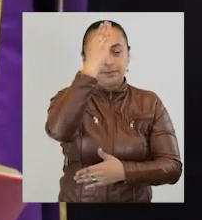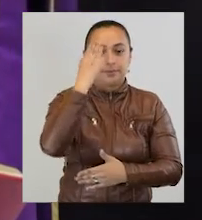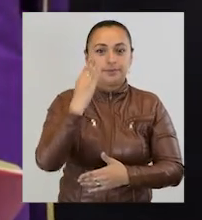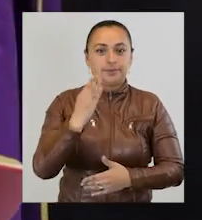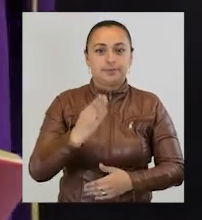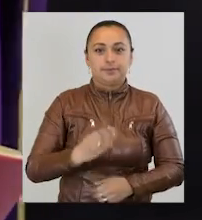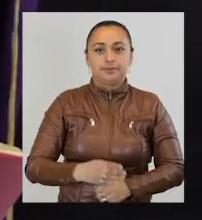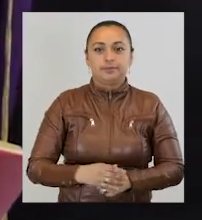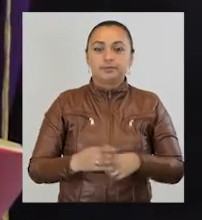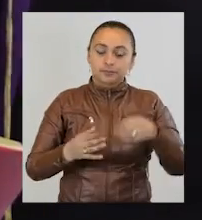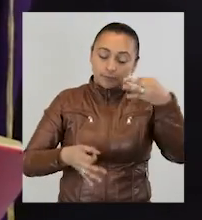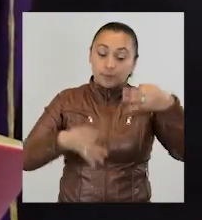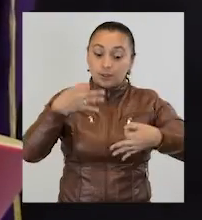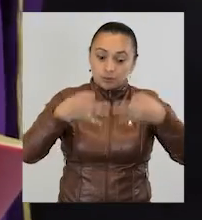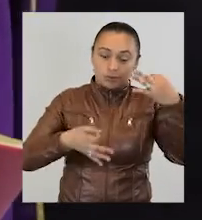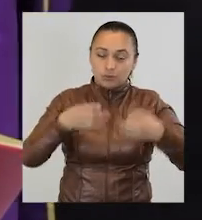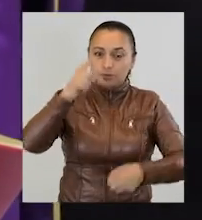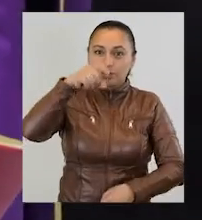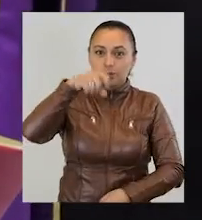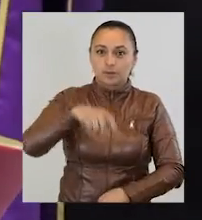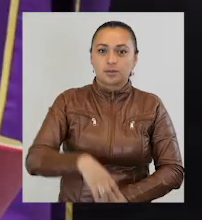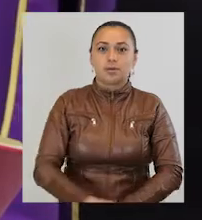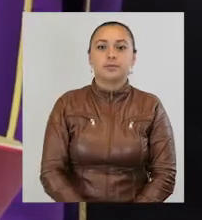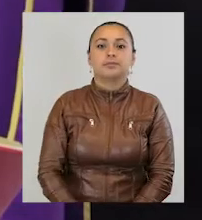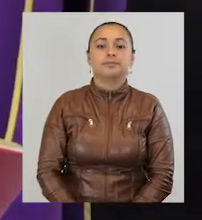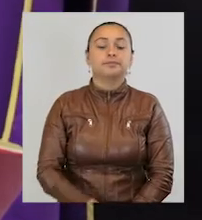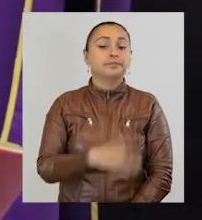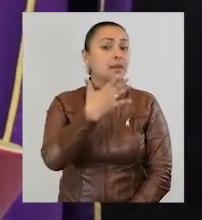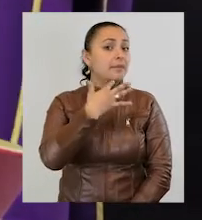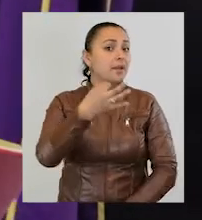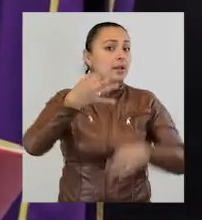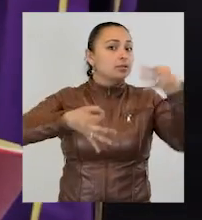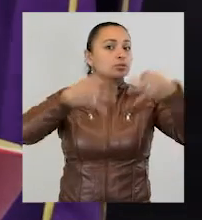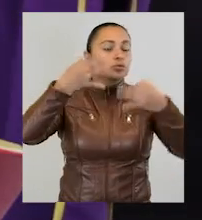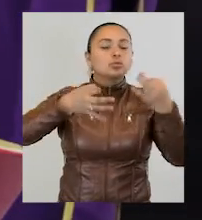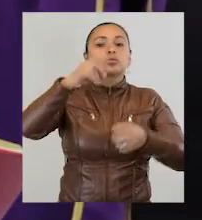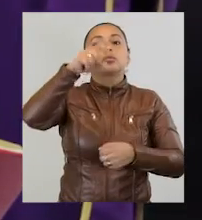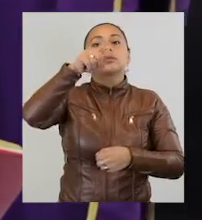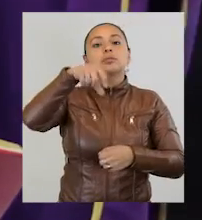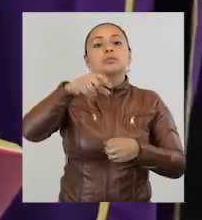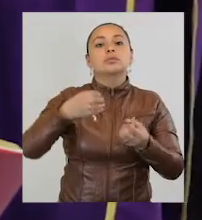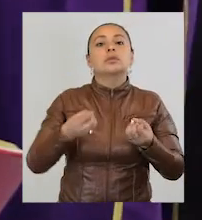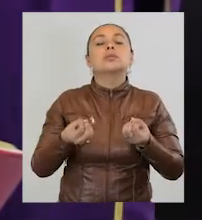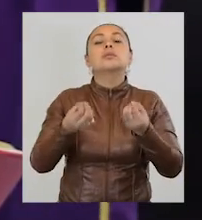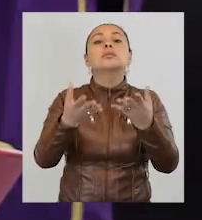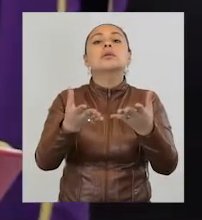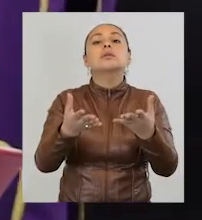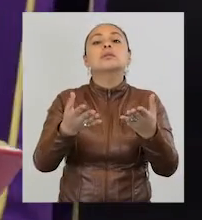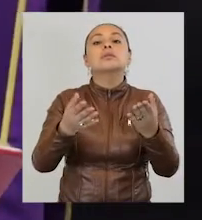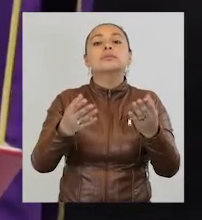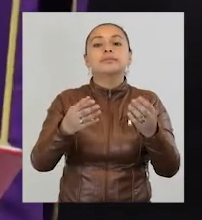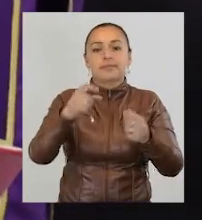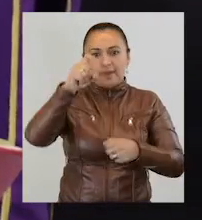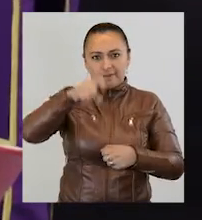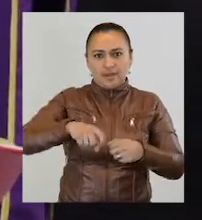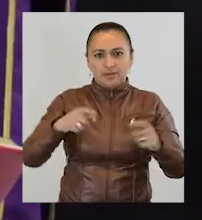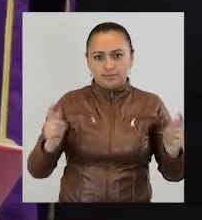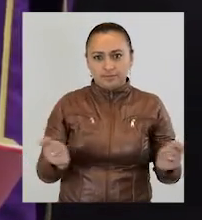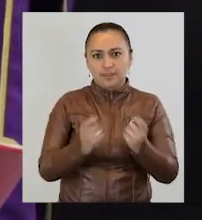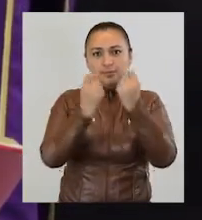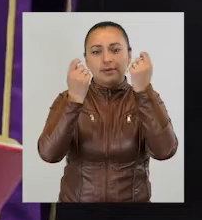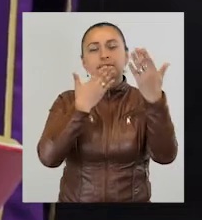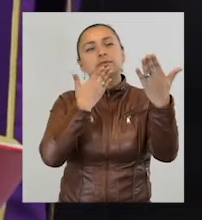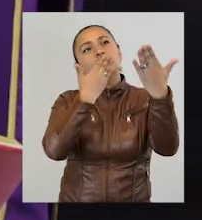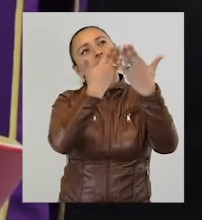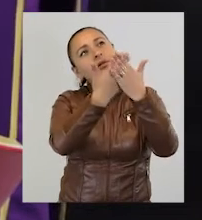Demos gracias al Señor nuestro Dios. Es justo y en verdad es justo y necesario. Es nuestro deber y